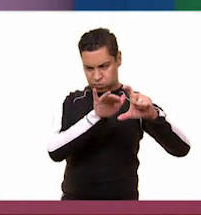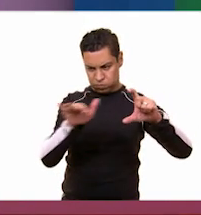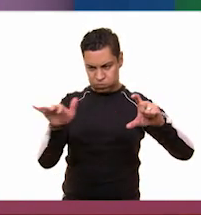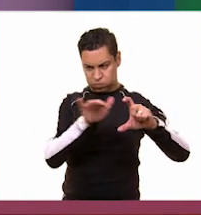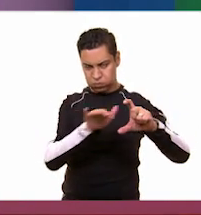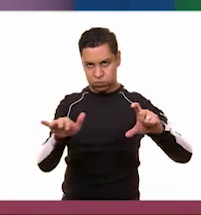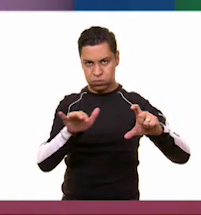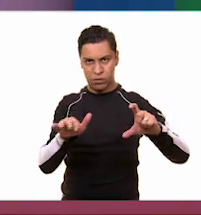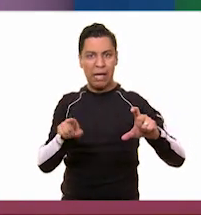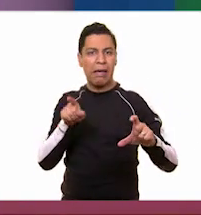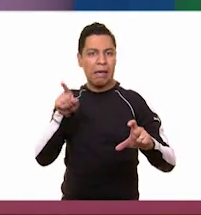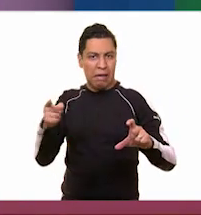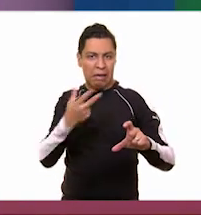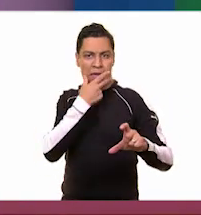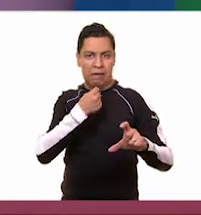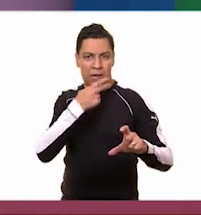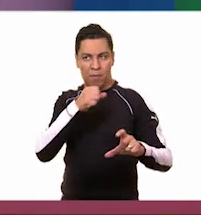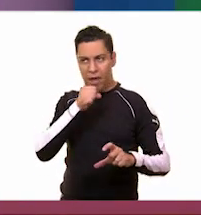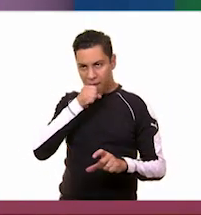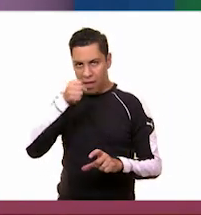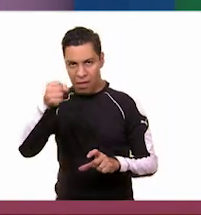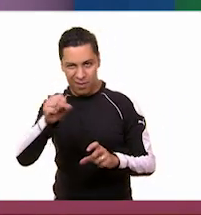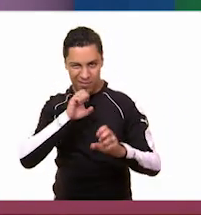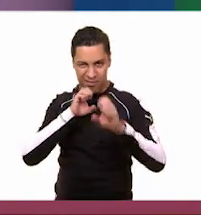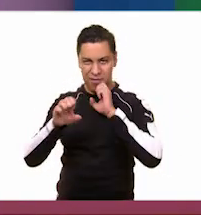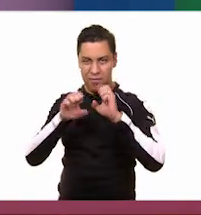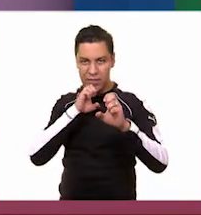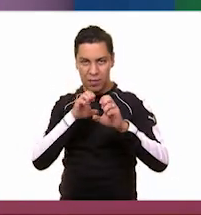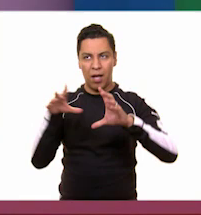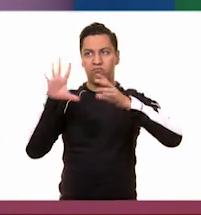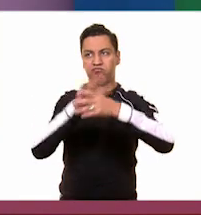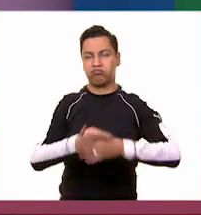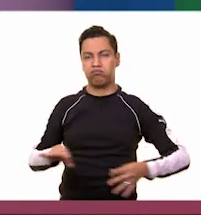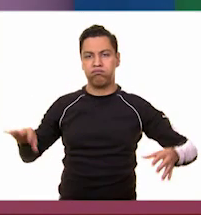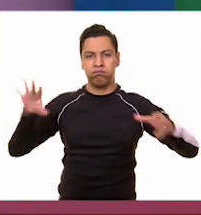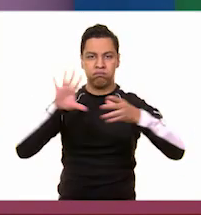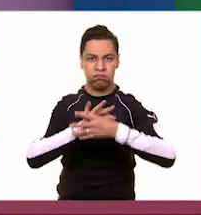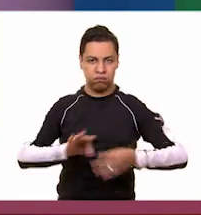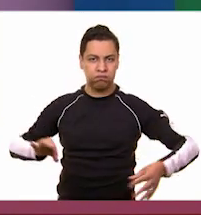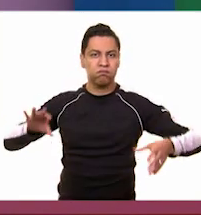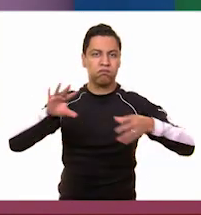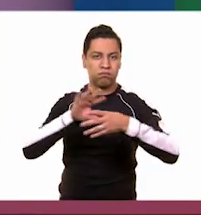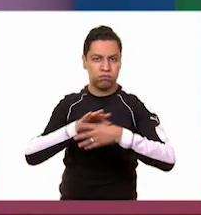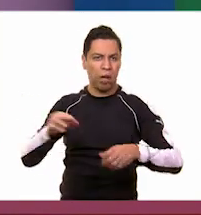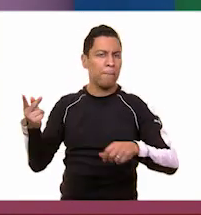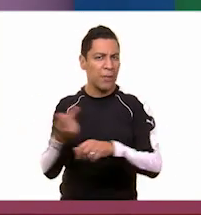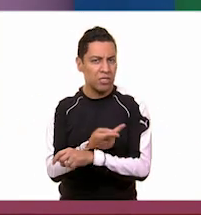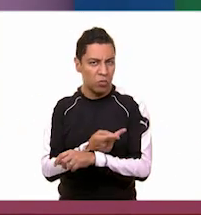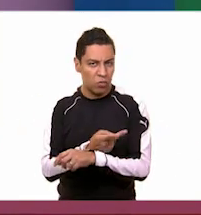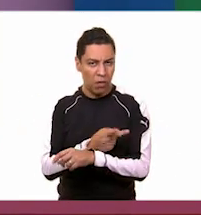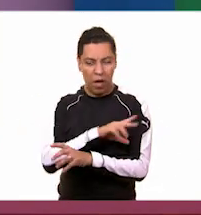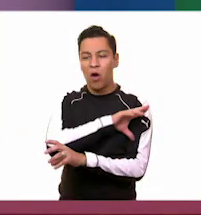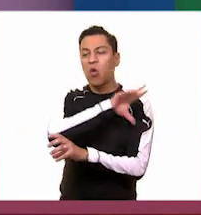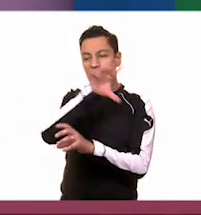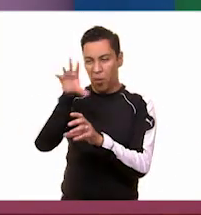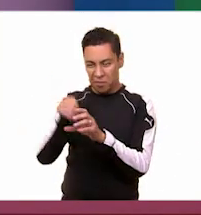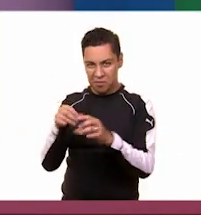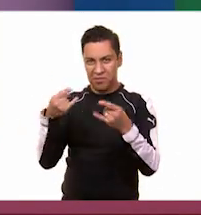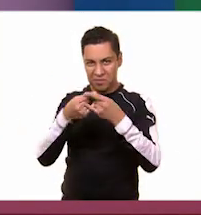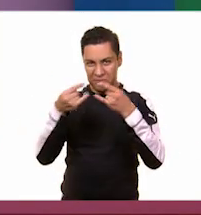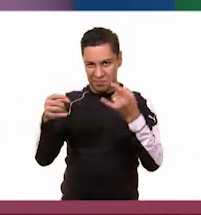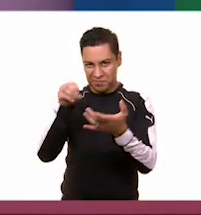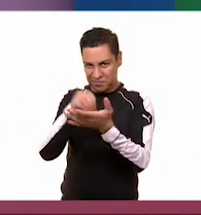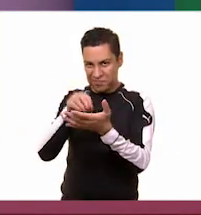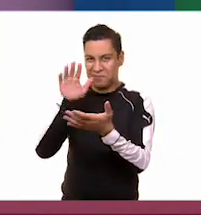el reportero nos cuenta toditito. Bueno, y nos describe todo lo que pasó. Sí, y para